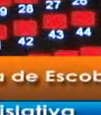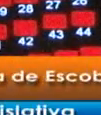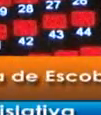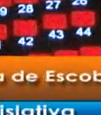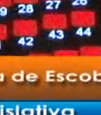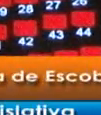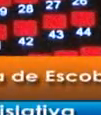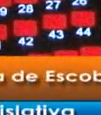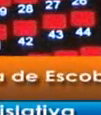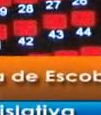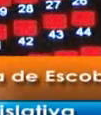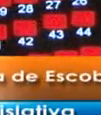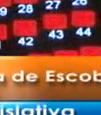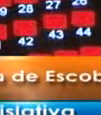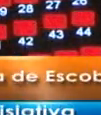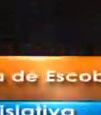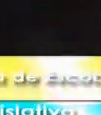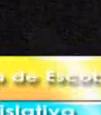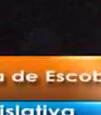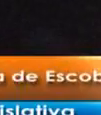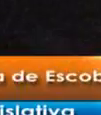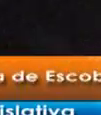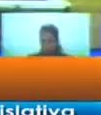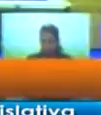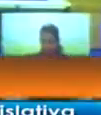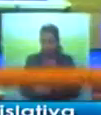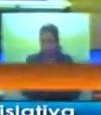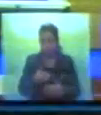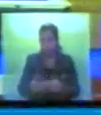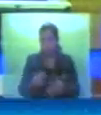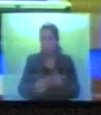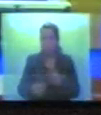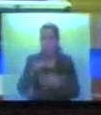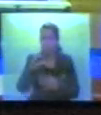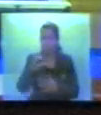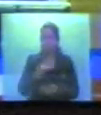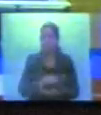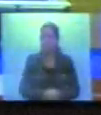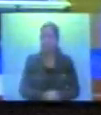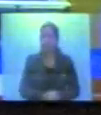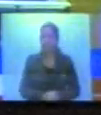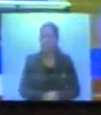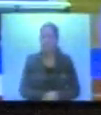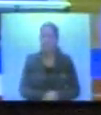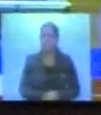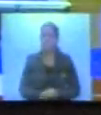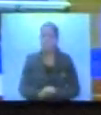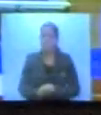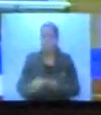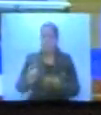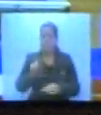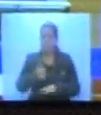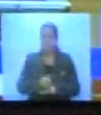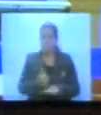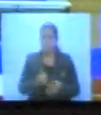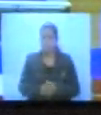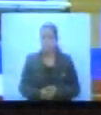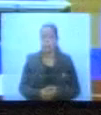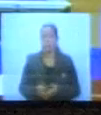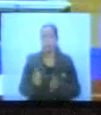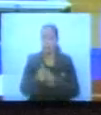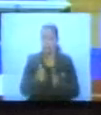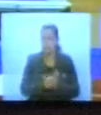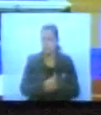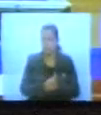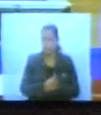Legislativa, cumpliendo con el procedimiento de la Constitución establecido en el